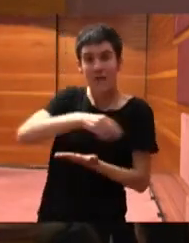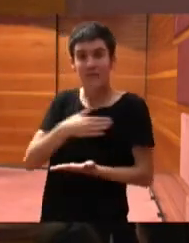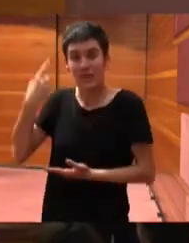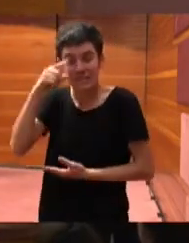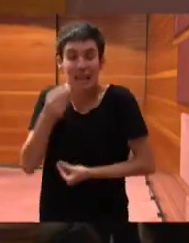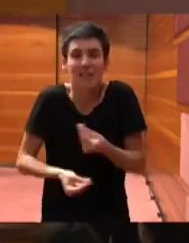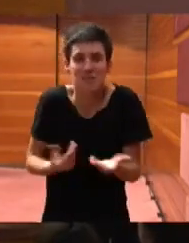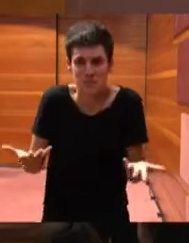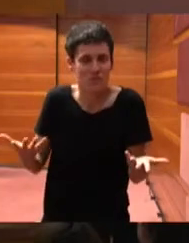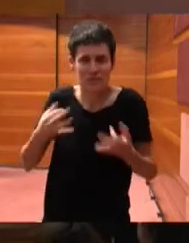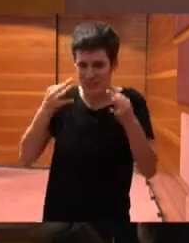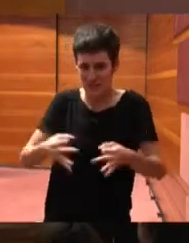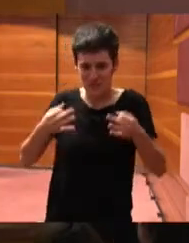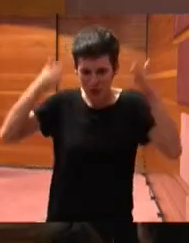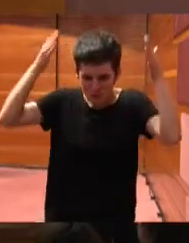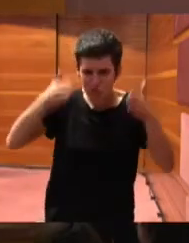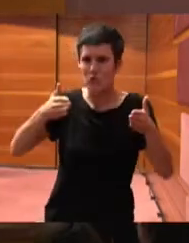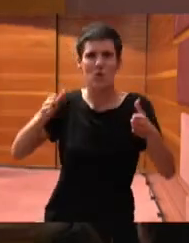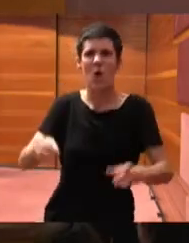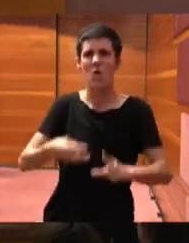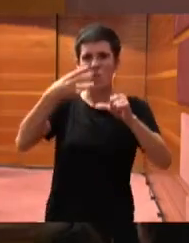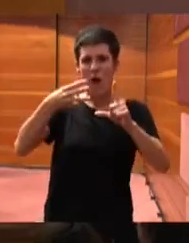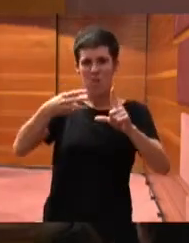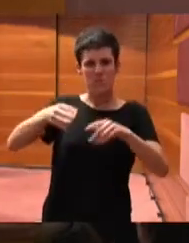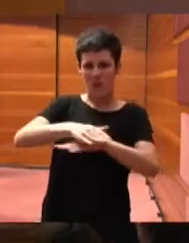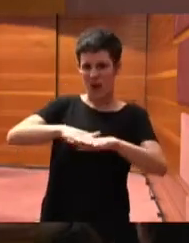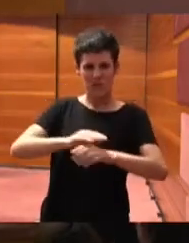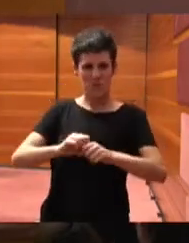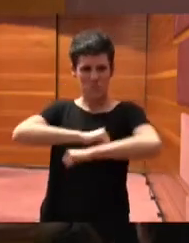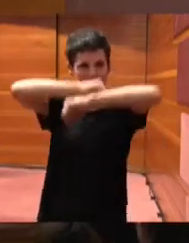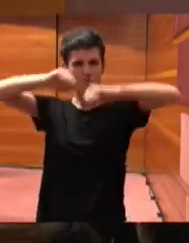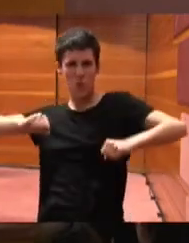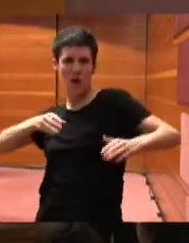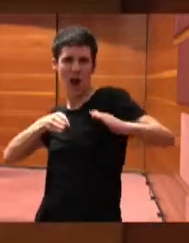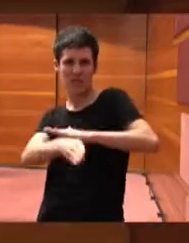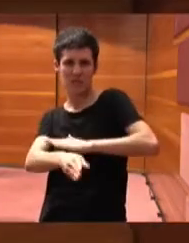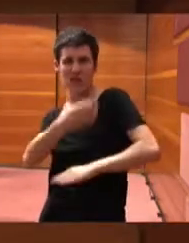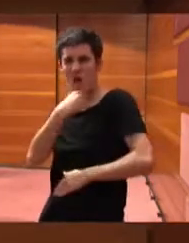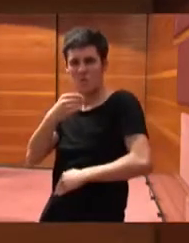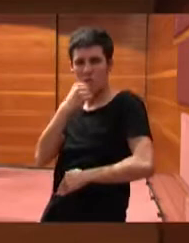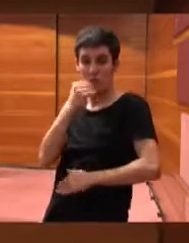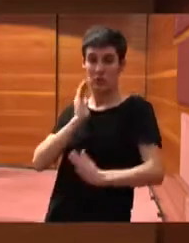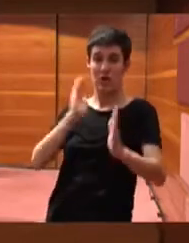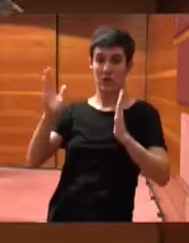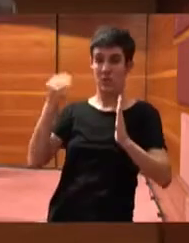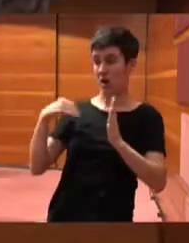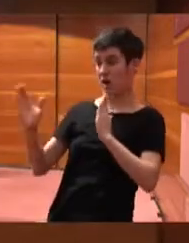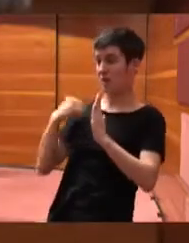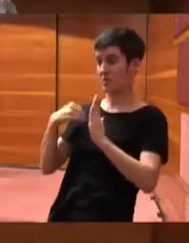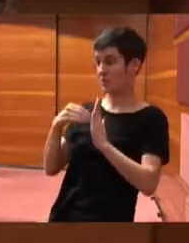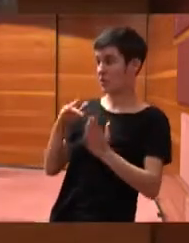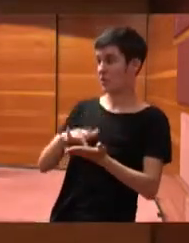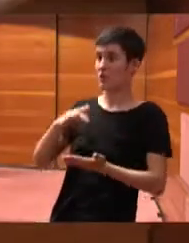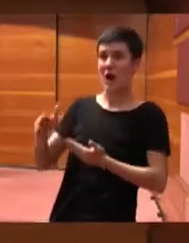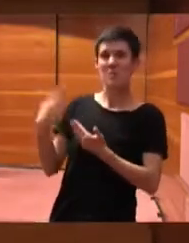qué estamos haciendo. Por eso hay que centrarnos en hacer un súper buen portal con mucha accesibilidad, muy bonito, y en esa época encima estaban como de moda